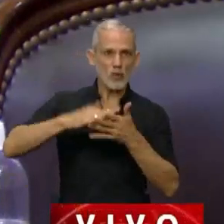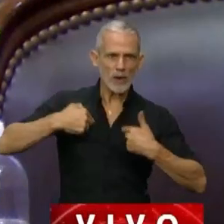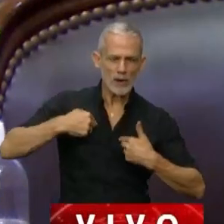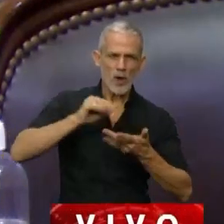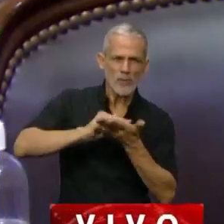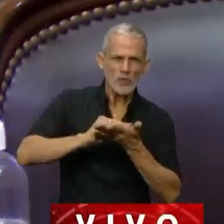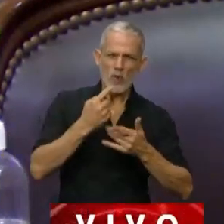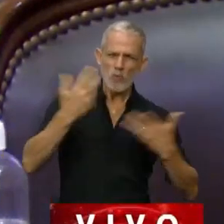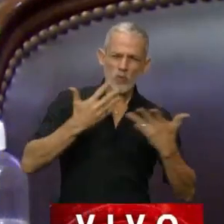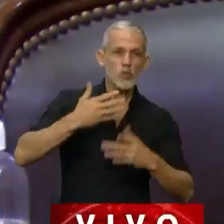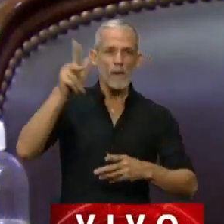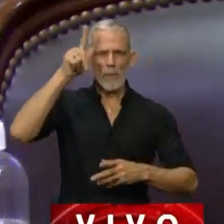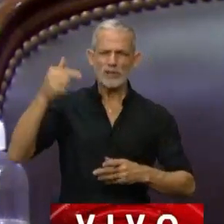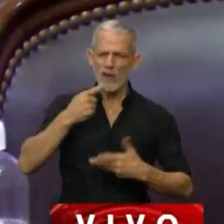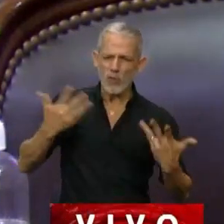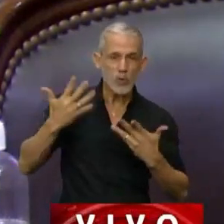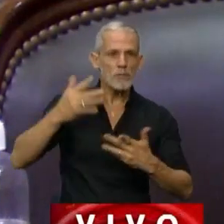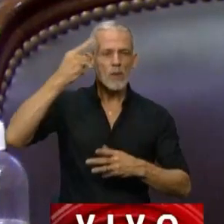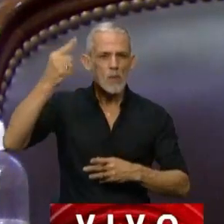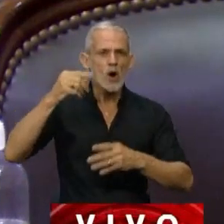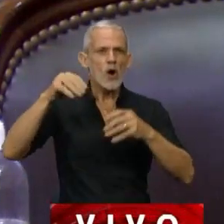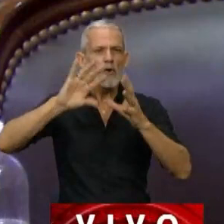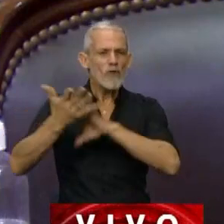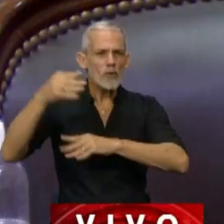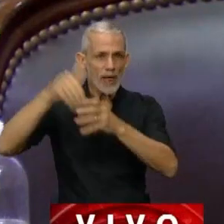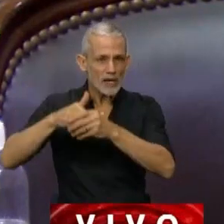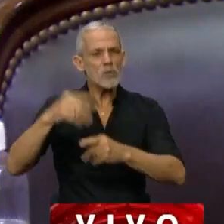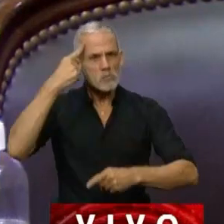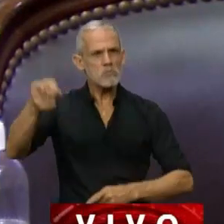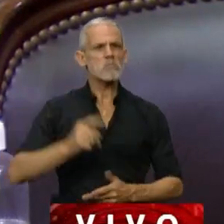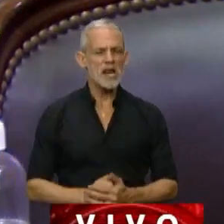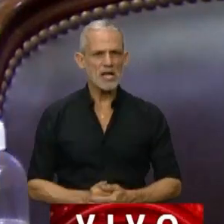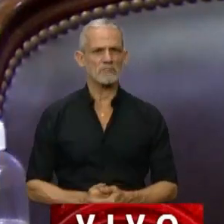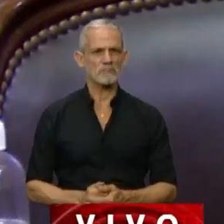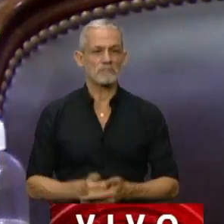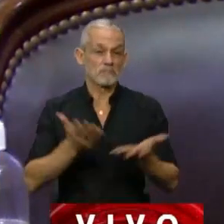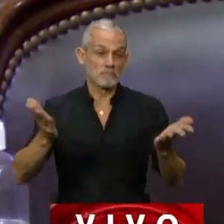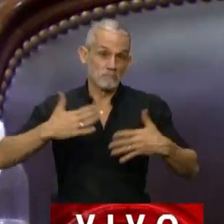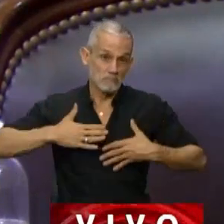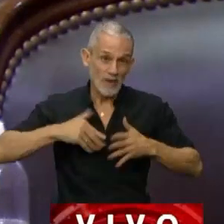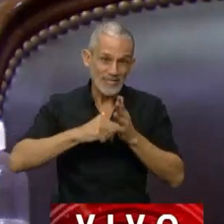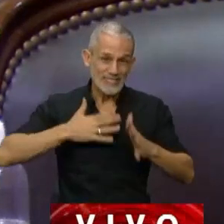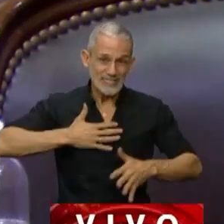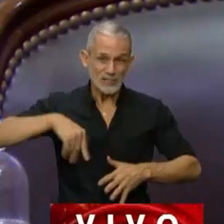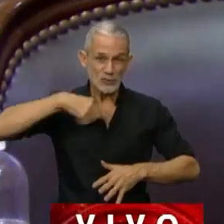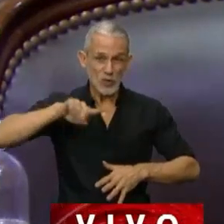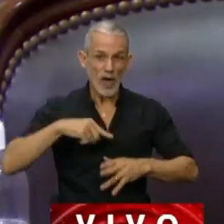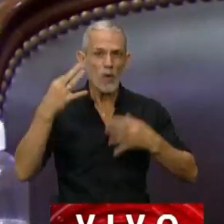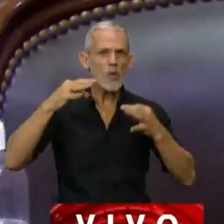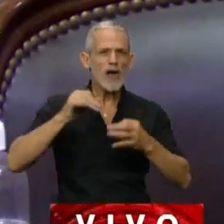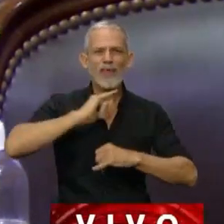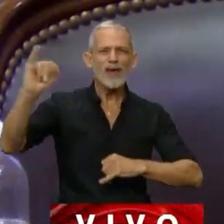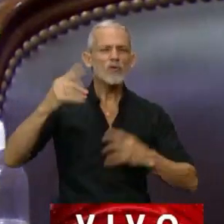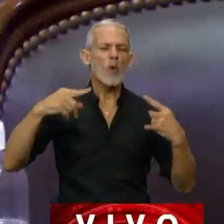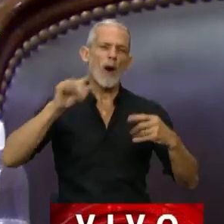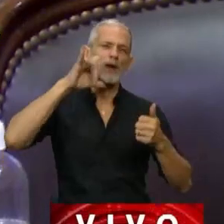que sospechan de la policía, creen en nuestro sistema electoral. Por lo menos en mi ciudad las únicas denuncias que escuché son